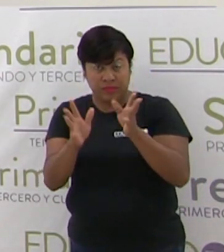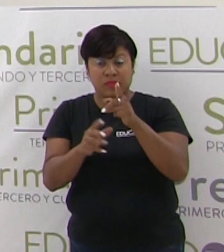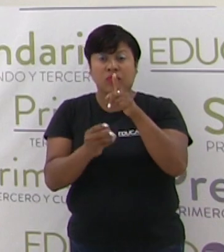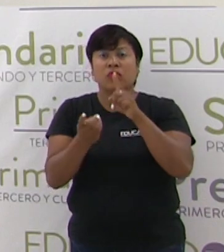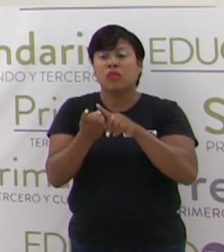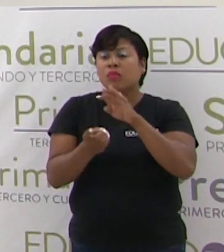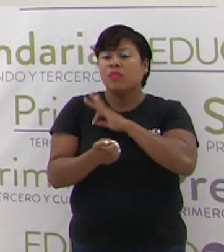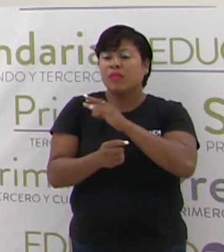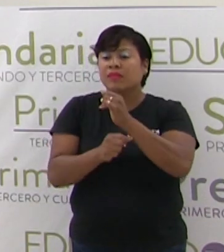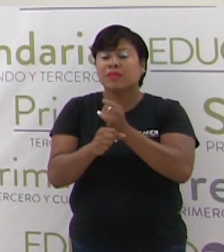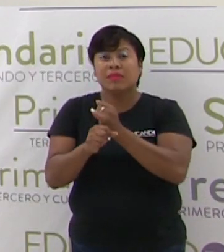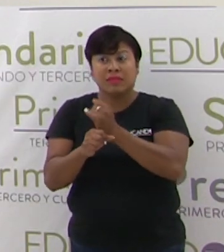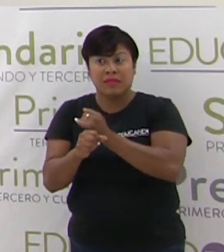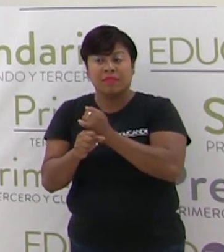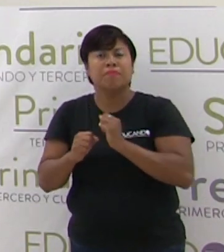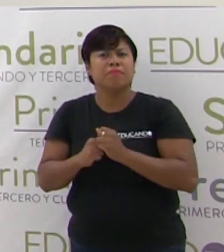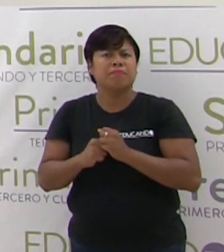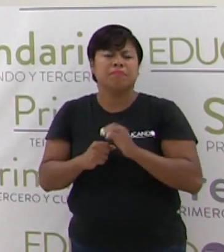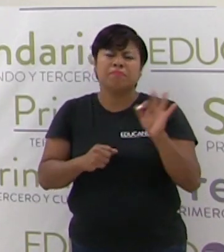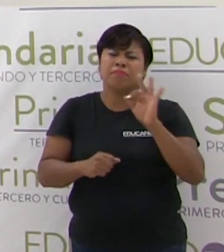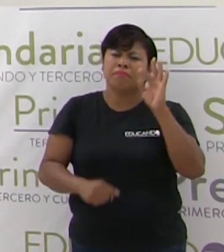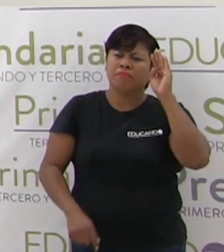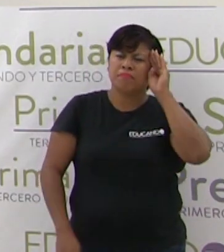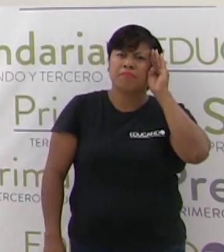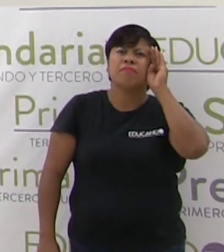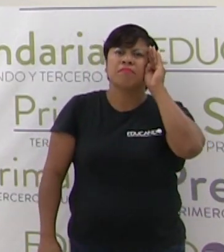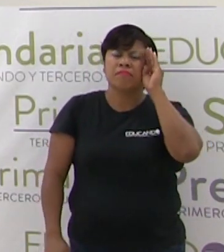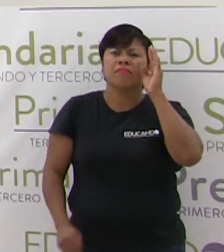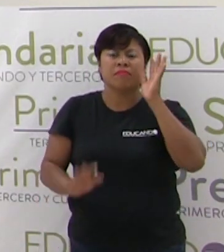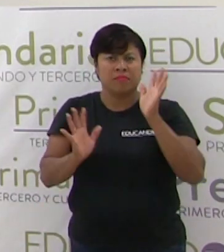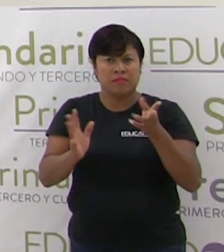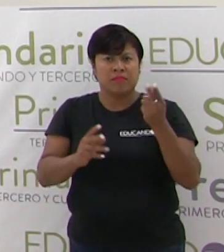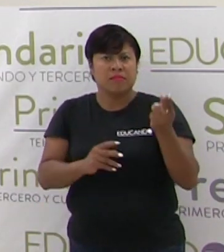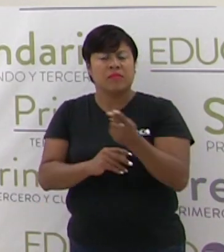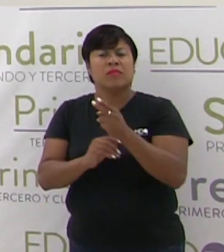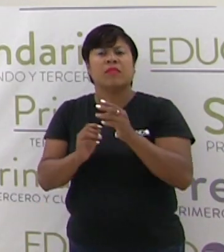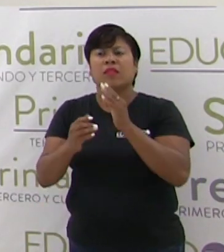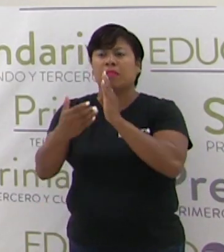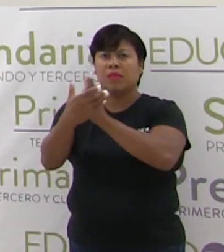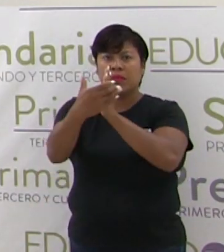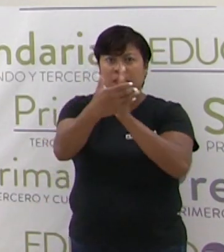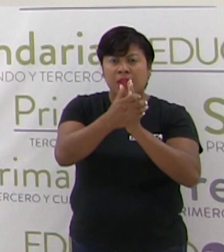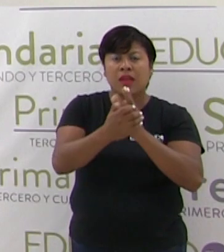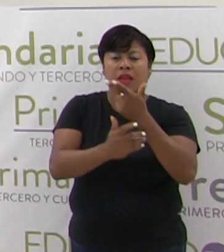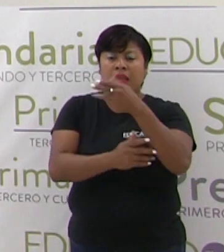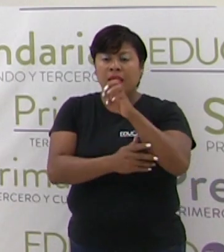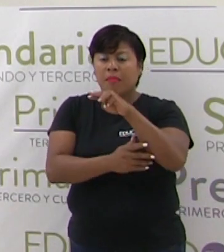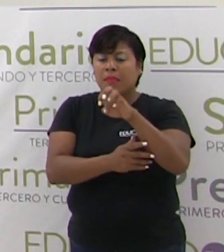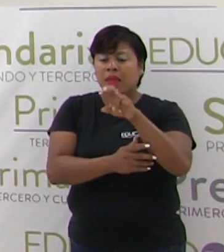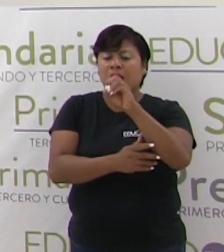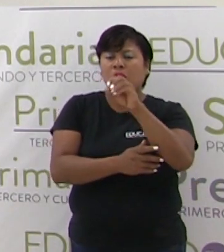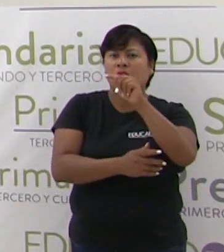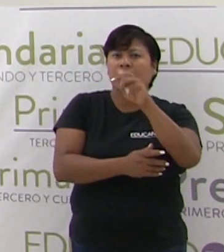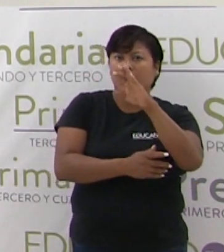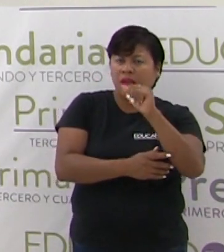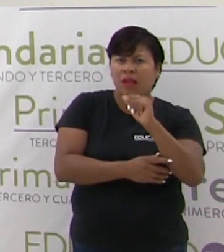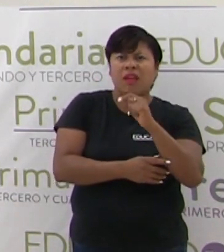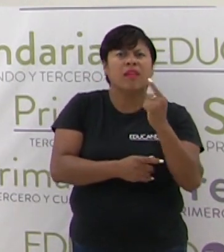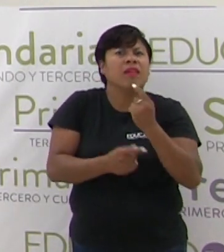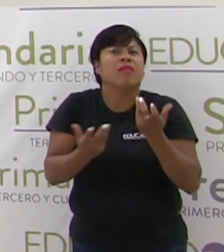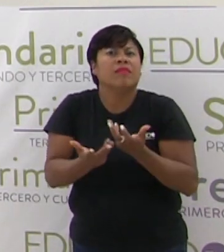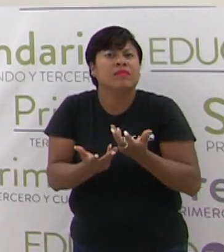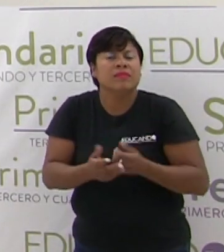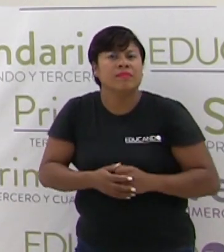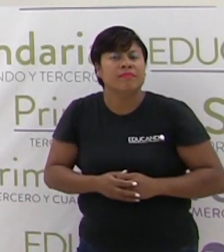pueden ustedes investigar, supongamos que ya están ustedes en la biblioteca o en la hemeroteca. ¿Qué tienen que hacer una vez que están